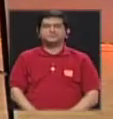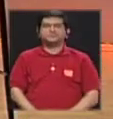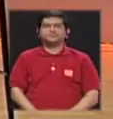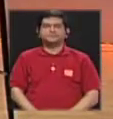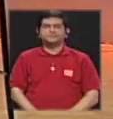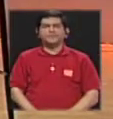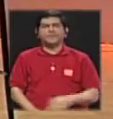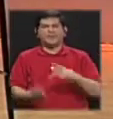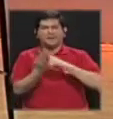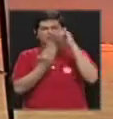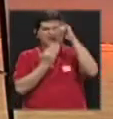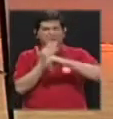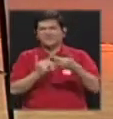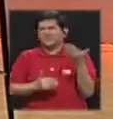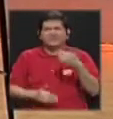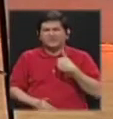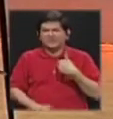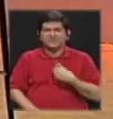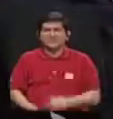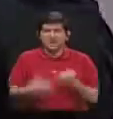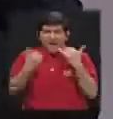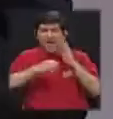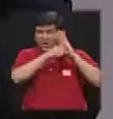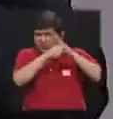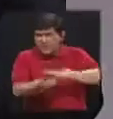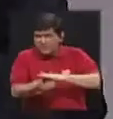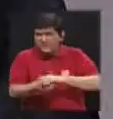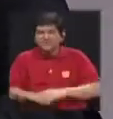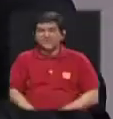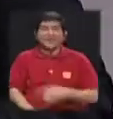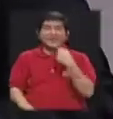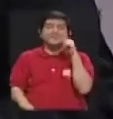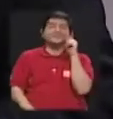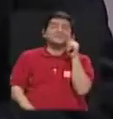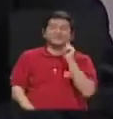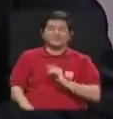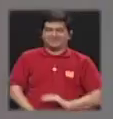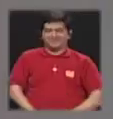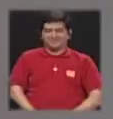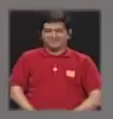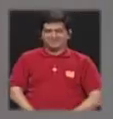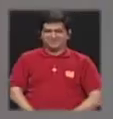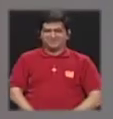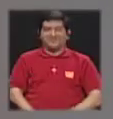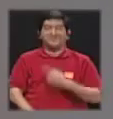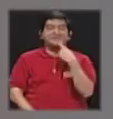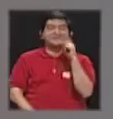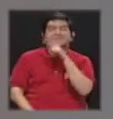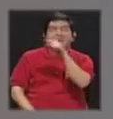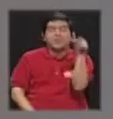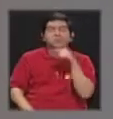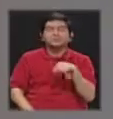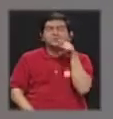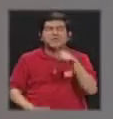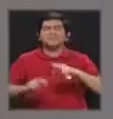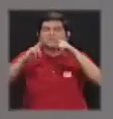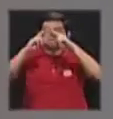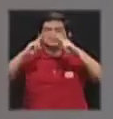¿Qué tiene el proyecto? Y ahora los están presionando para que salga. Según ellos, cuanto antes. Según ellos, y dicen: ustedes van a revisar